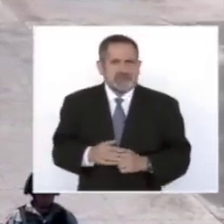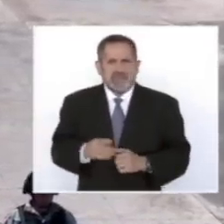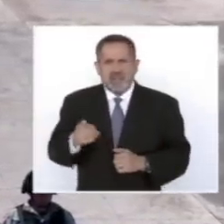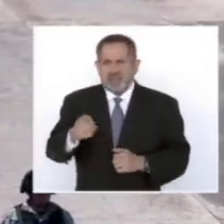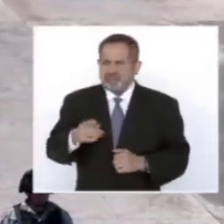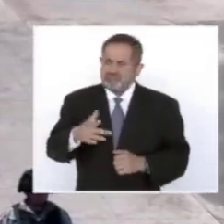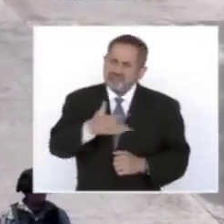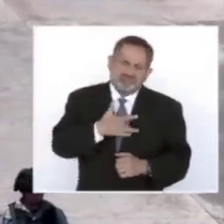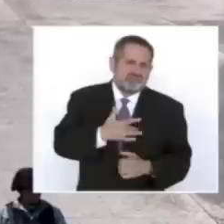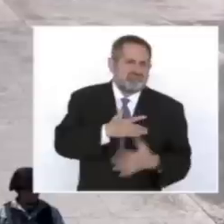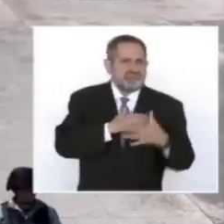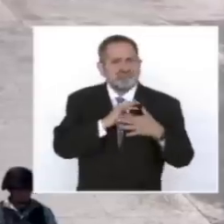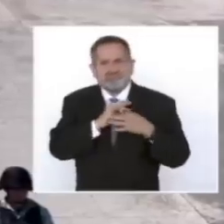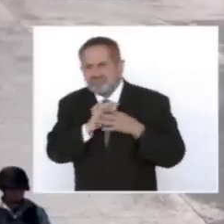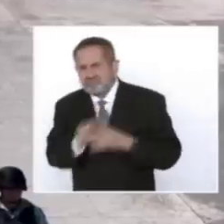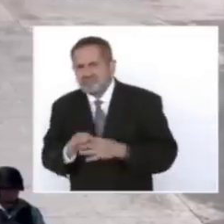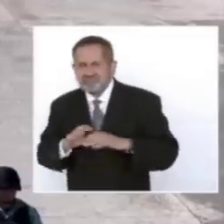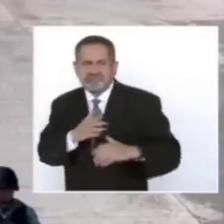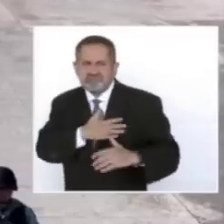mística,